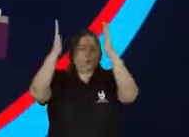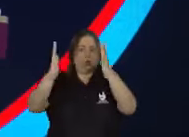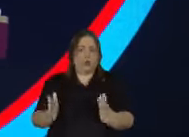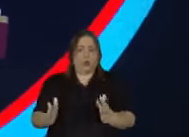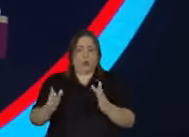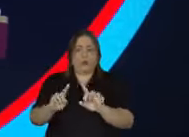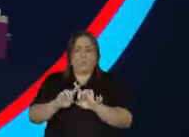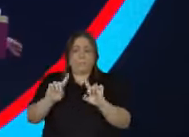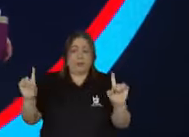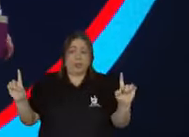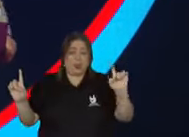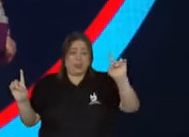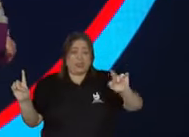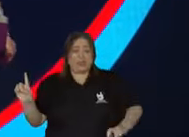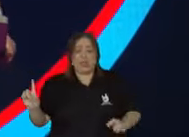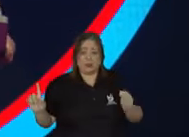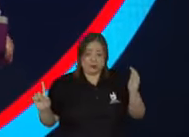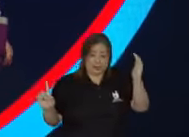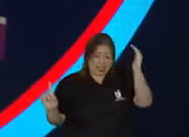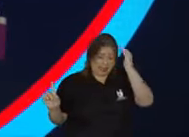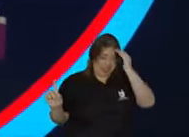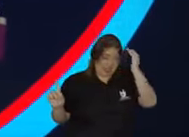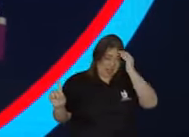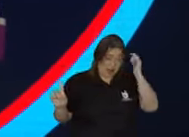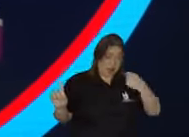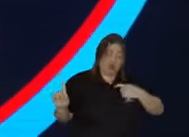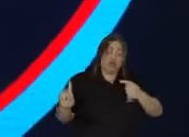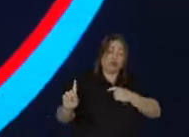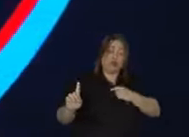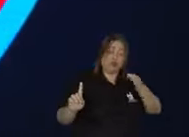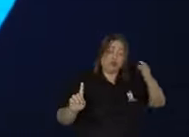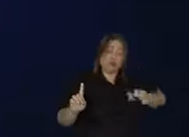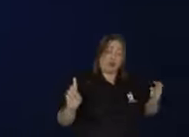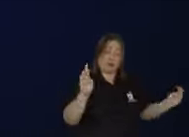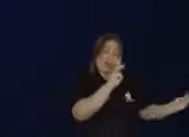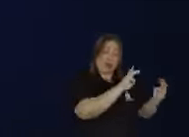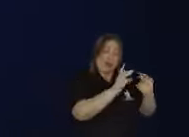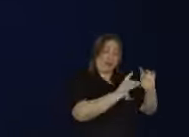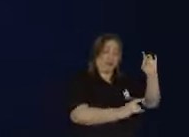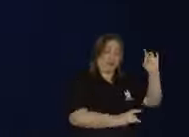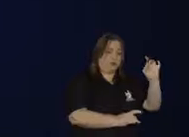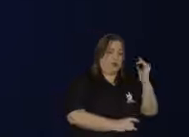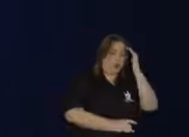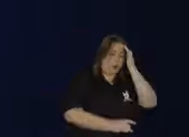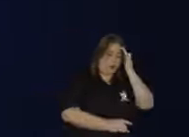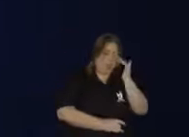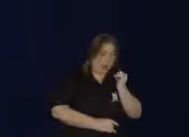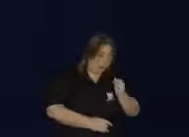Pero tenemos que ser conscientes que estamos en guerra, que el diablo se quiere meter,